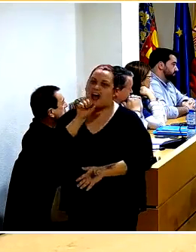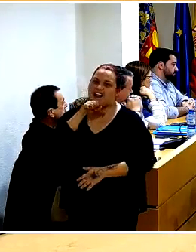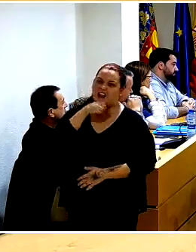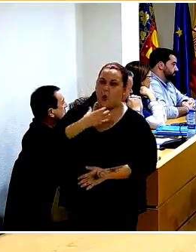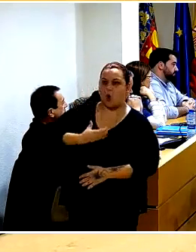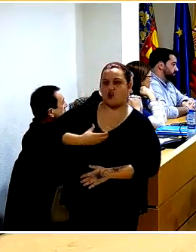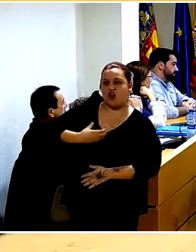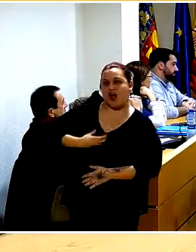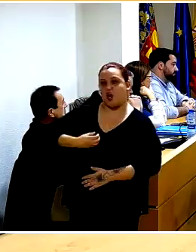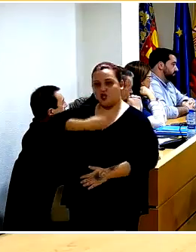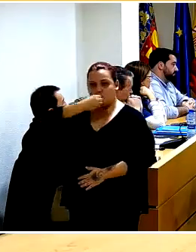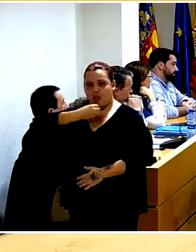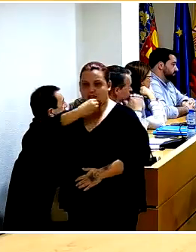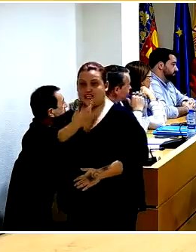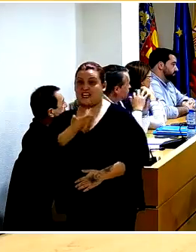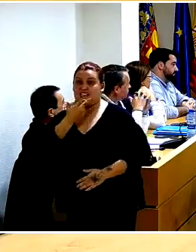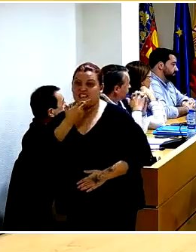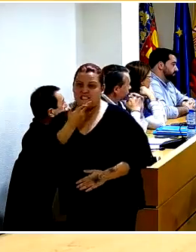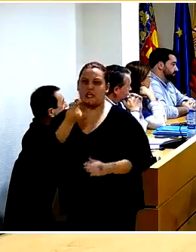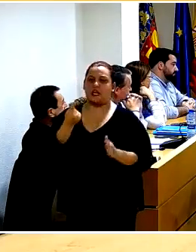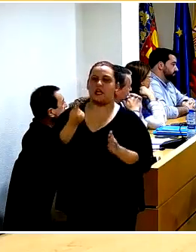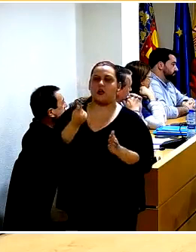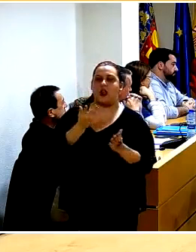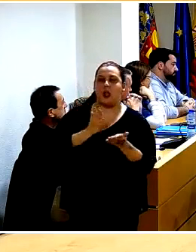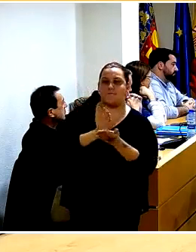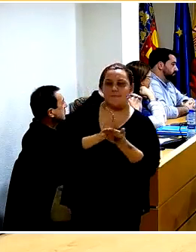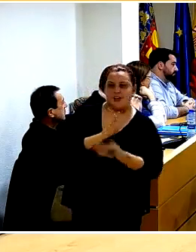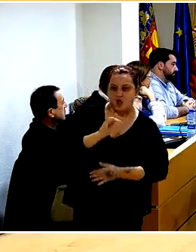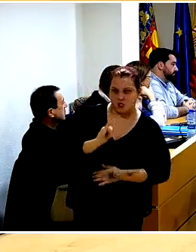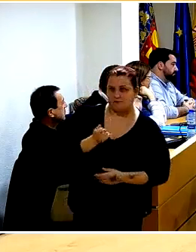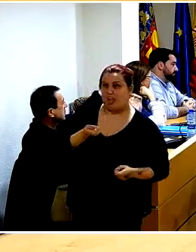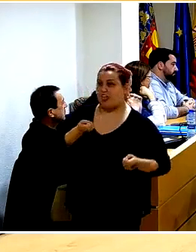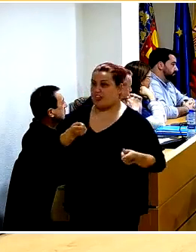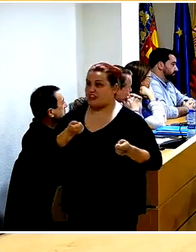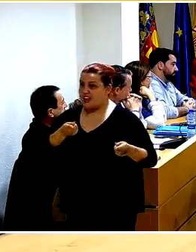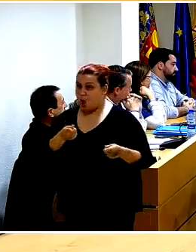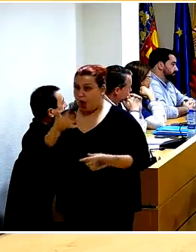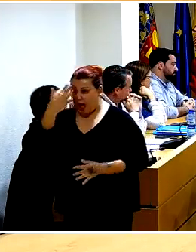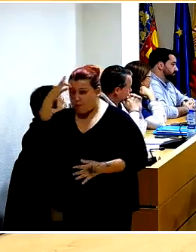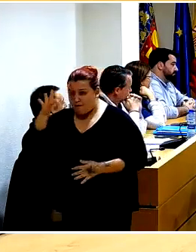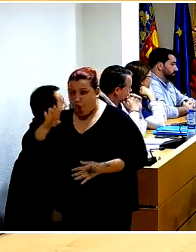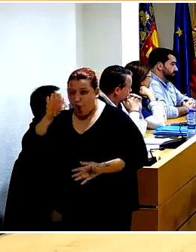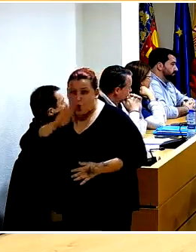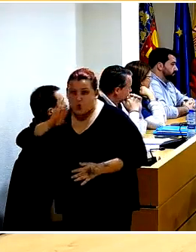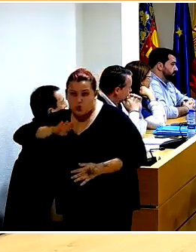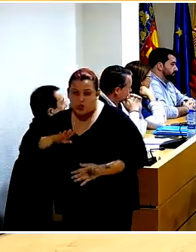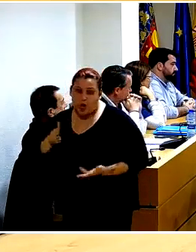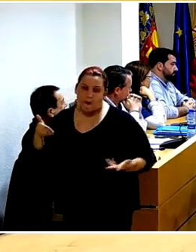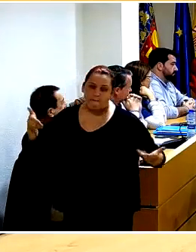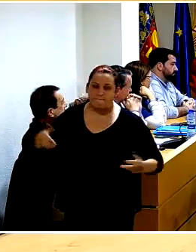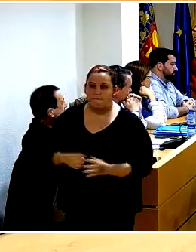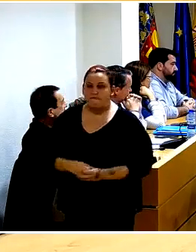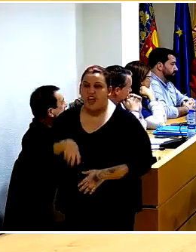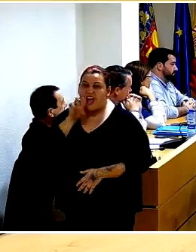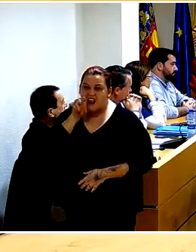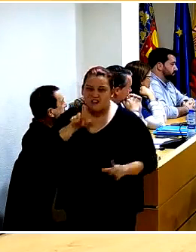tienen ustedes más medios, gastan más dineros y el pueblo cada vez está más sucio, tienen que hacérselo ver. La foto no es de una rata, las ratas circulan mil